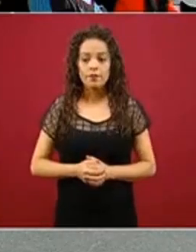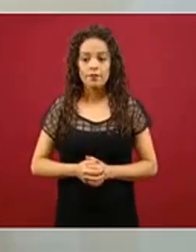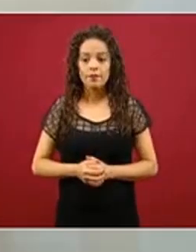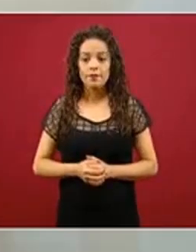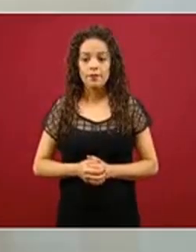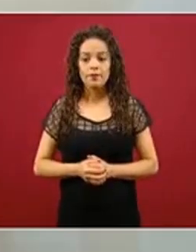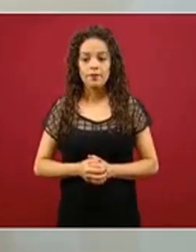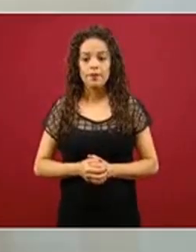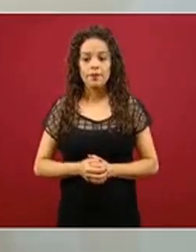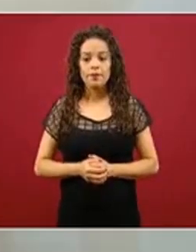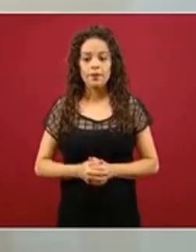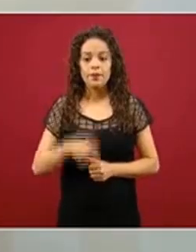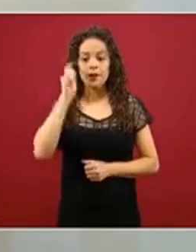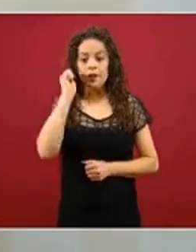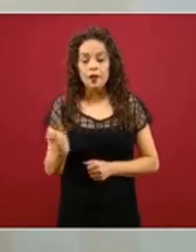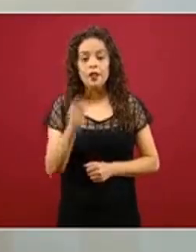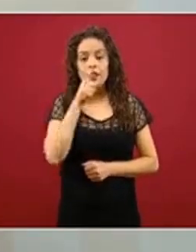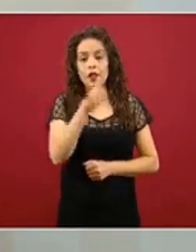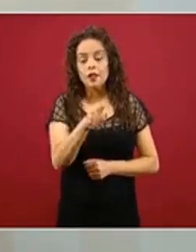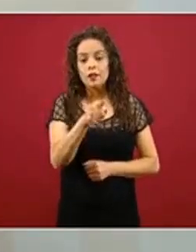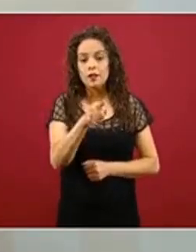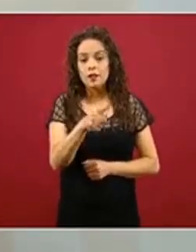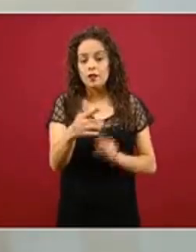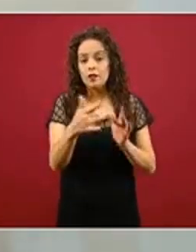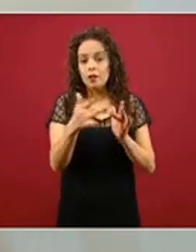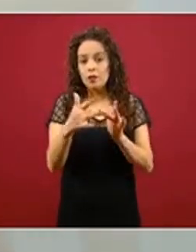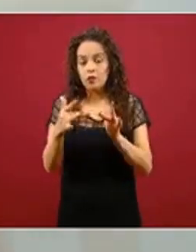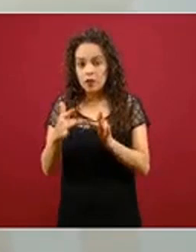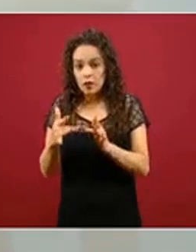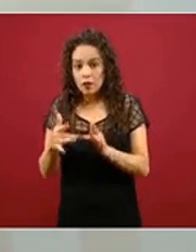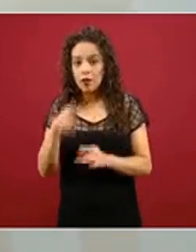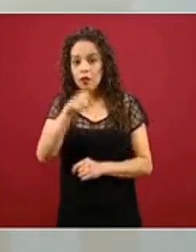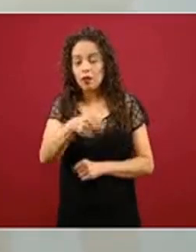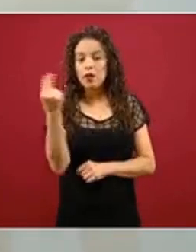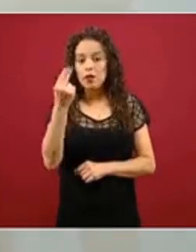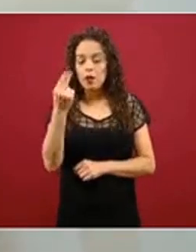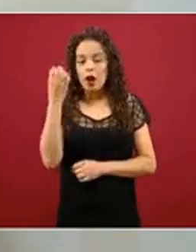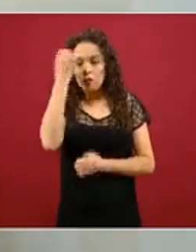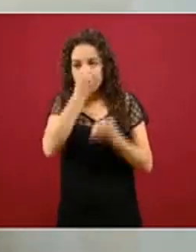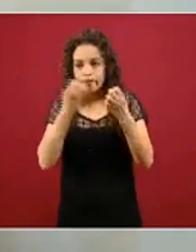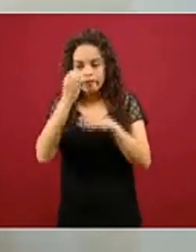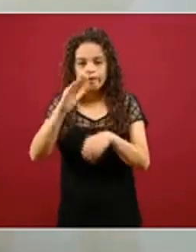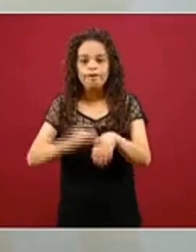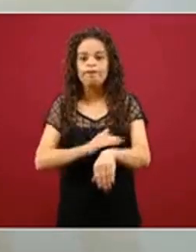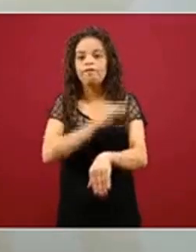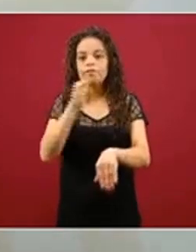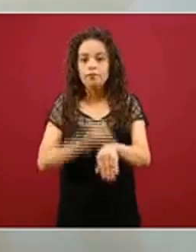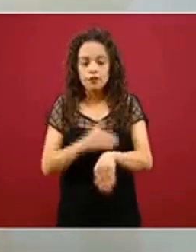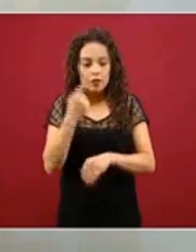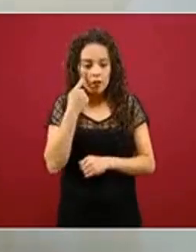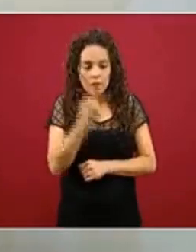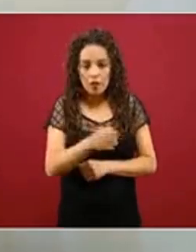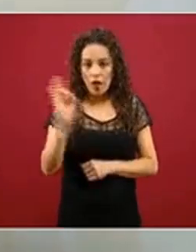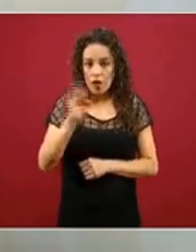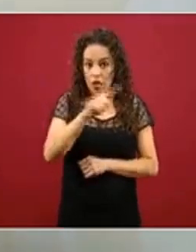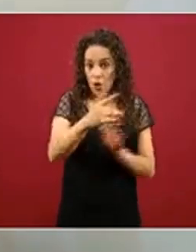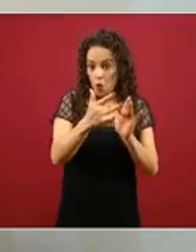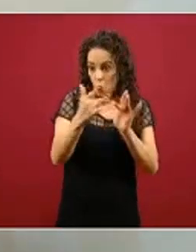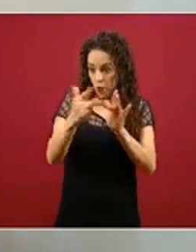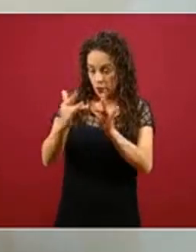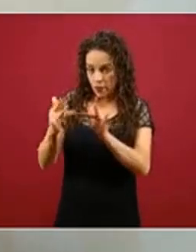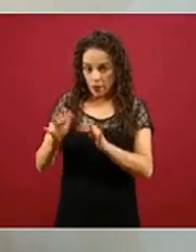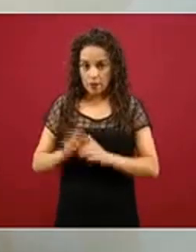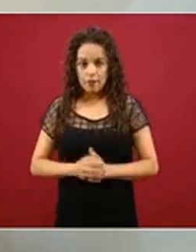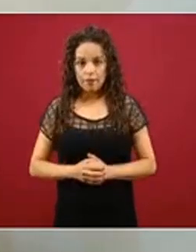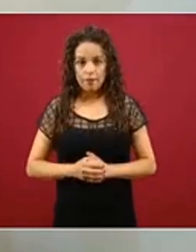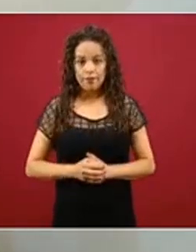estar parte de una red de contactos, usted debe ser evaluado en un estudio de caso-contacto. Si usted tiene alguna condición que